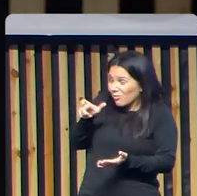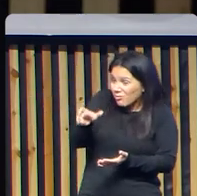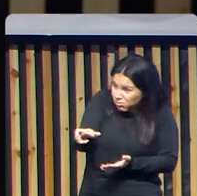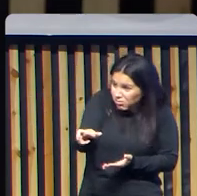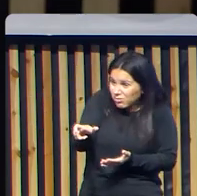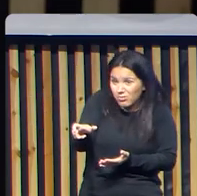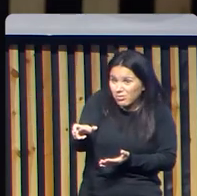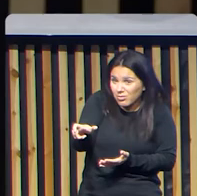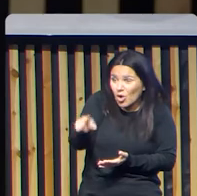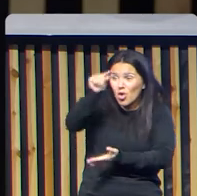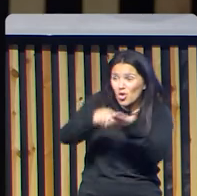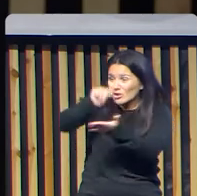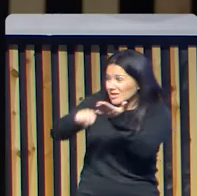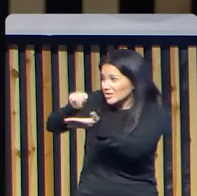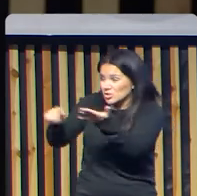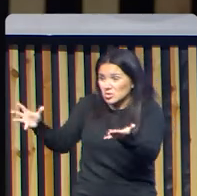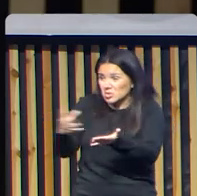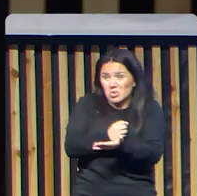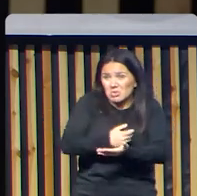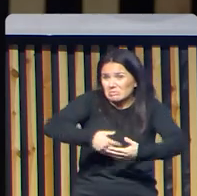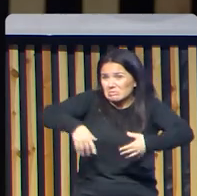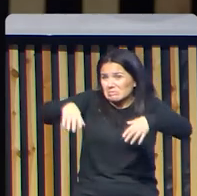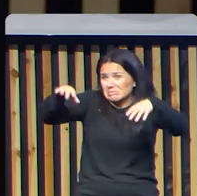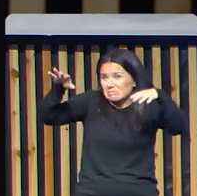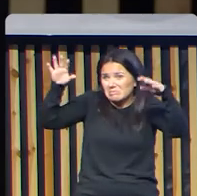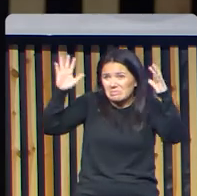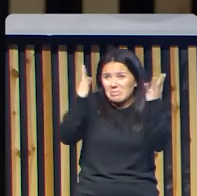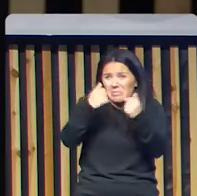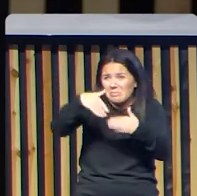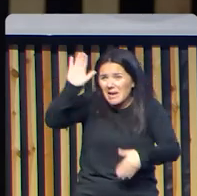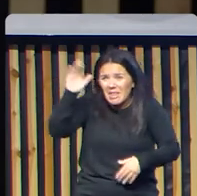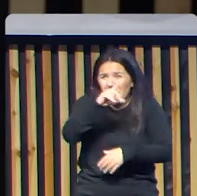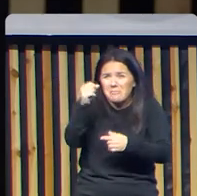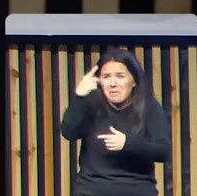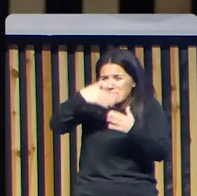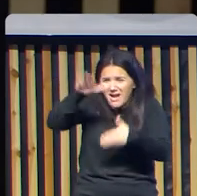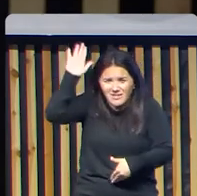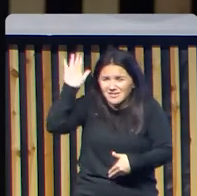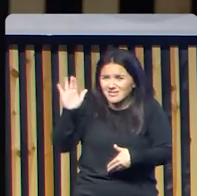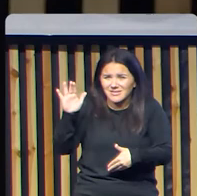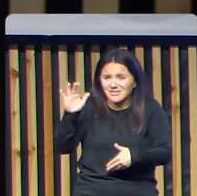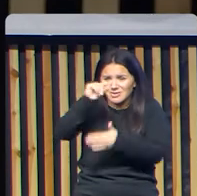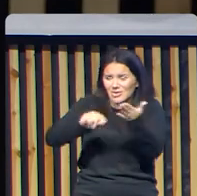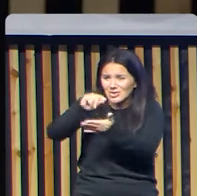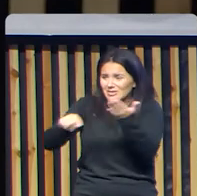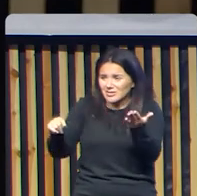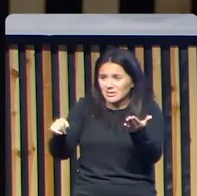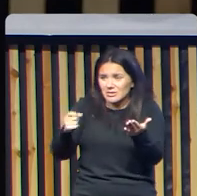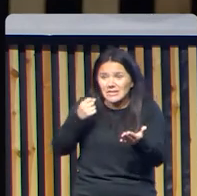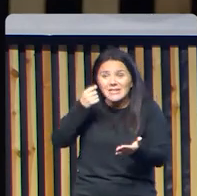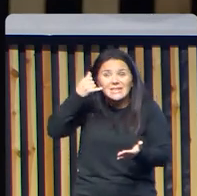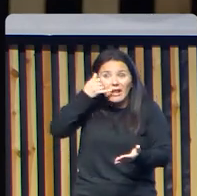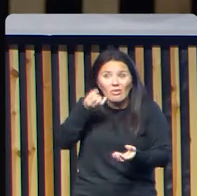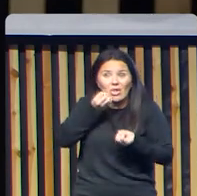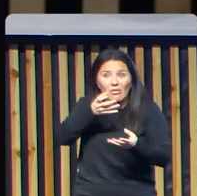poniendo en todos los contratos que deben ser como decenas de miles cuando no centenares de miles como en teléfono